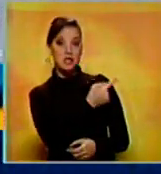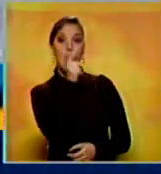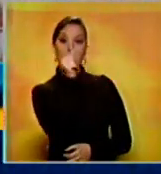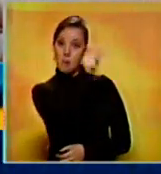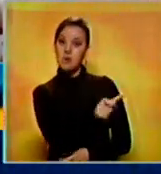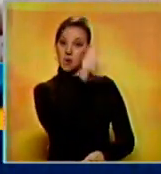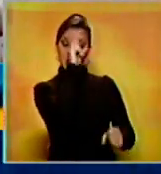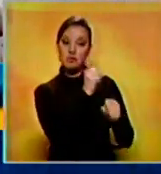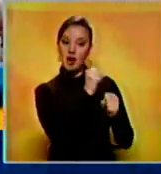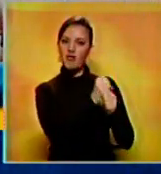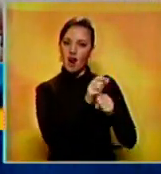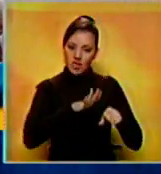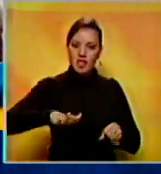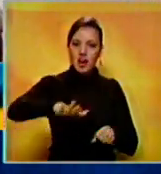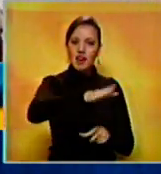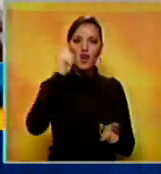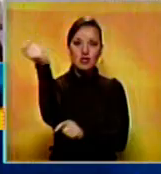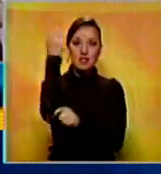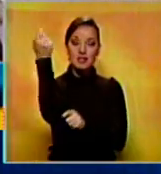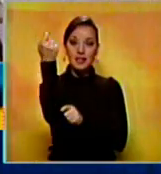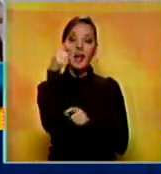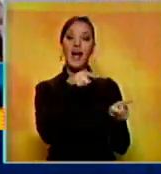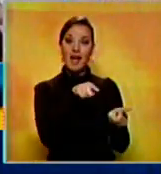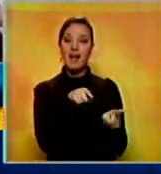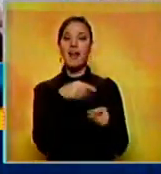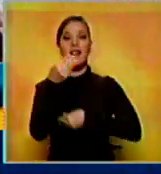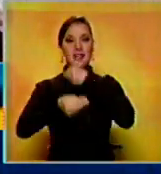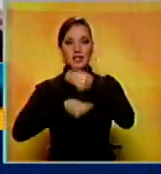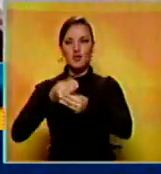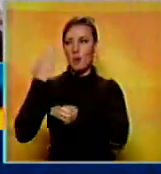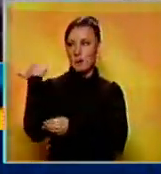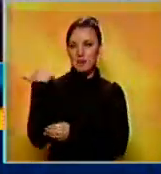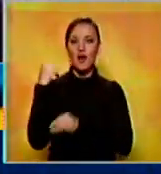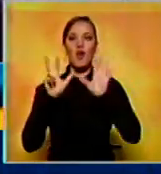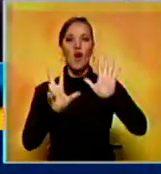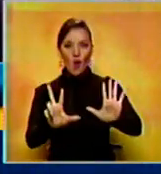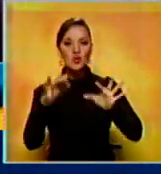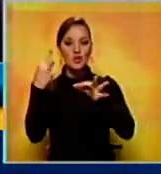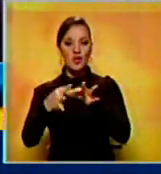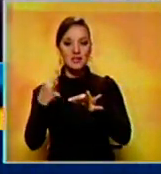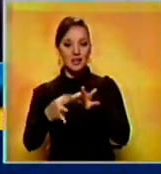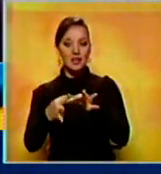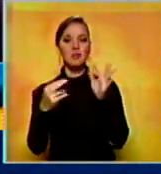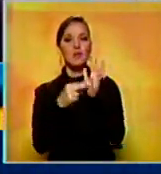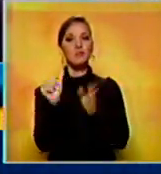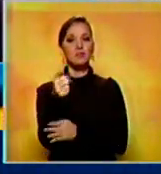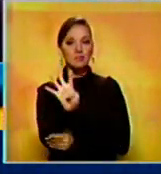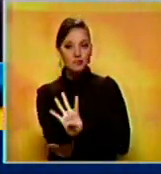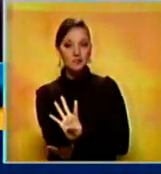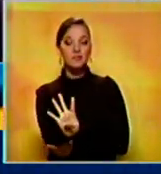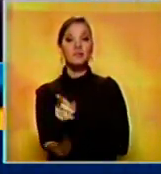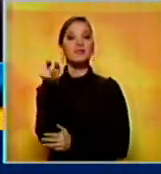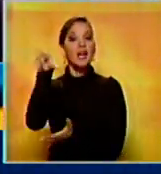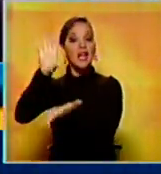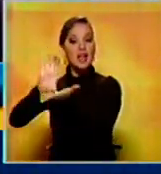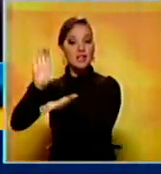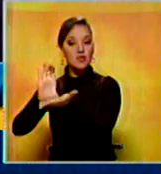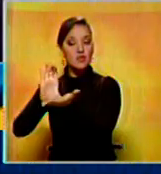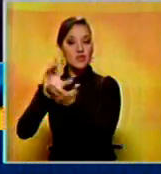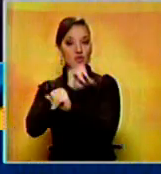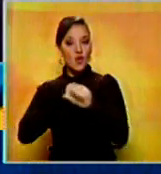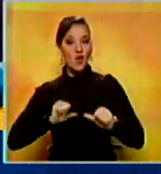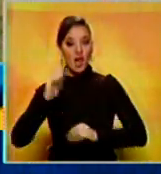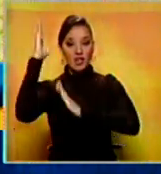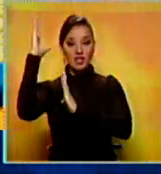la región llanera y especialmente por la cobertura que realizó el pasado 8 de septiembre de 2014 en la ciudad de Guanare sobre